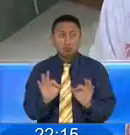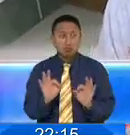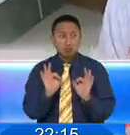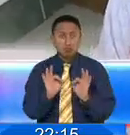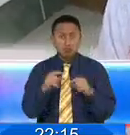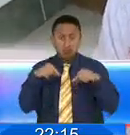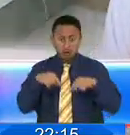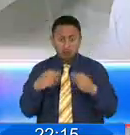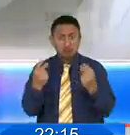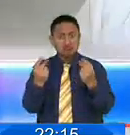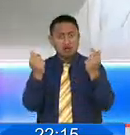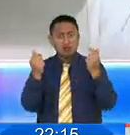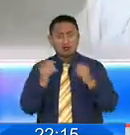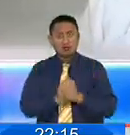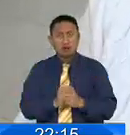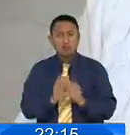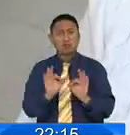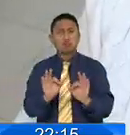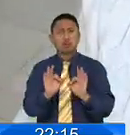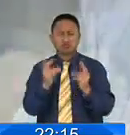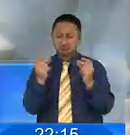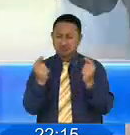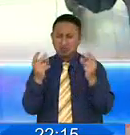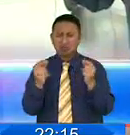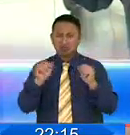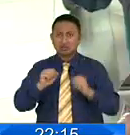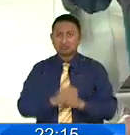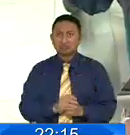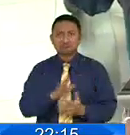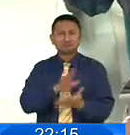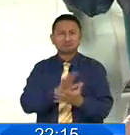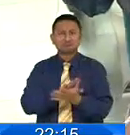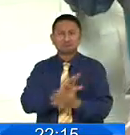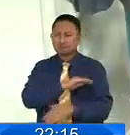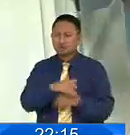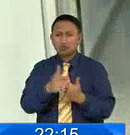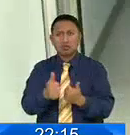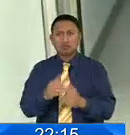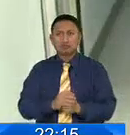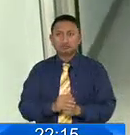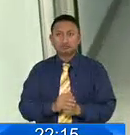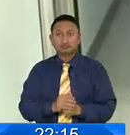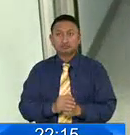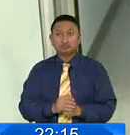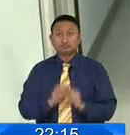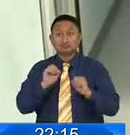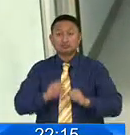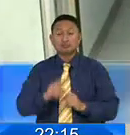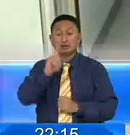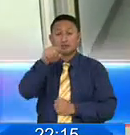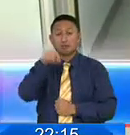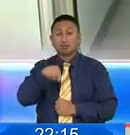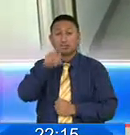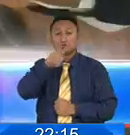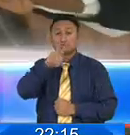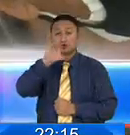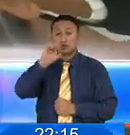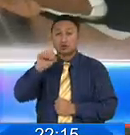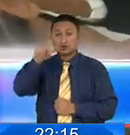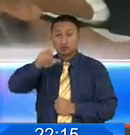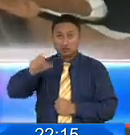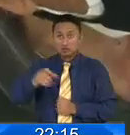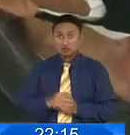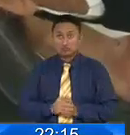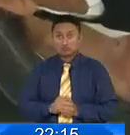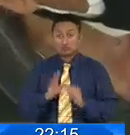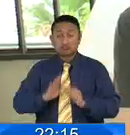bien rápido. Muy bien, rapidito, sí. Tranquilamente, todo me ha tratado bien. Recibiremos 1.200 usuarios. La vacunación para